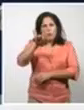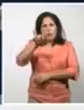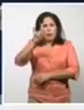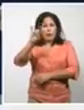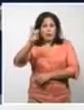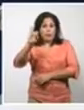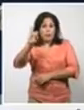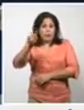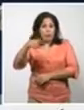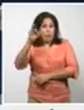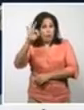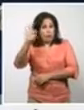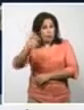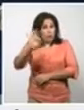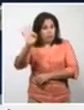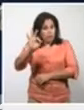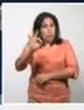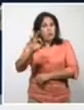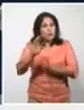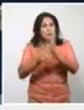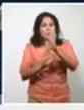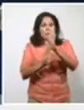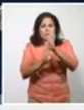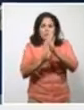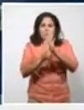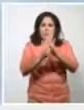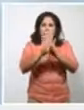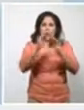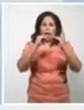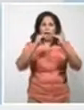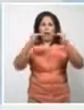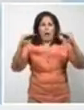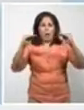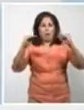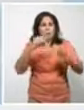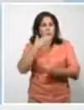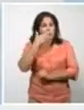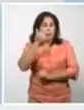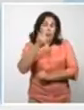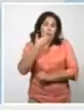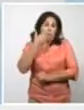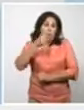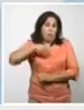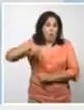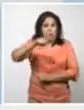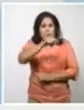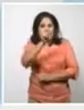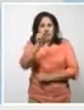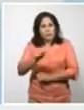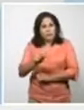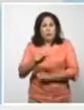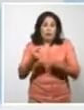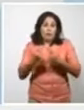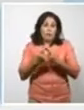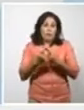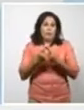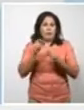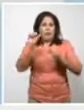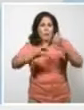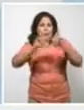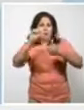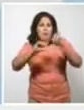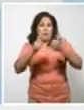97,8%, tienen una evolución clínica estable, aspecto que es favorable desde el punto de vista del comportamiento de